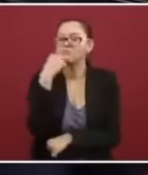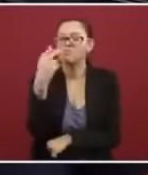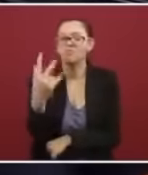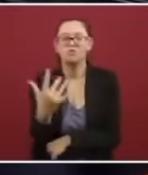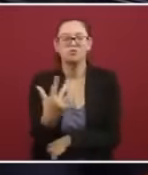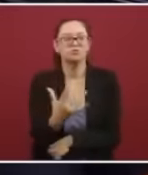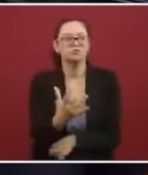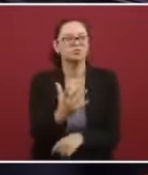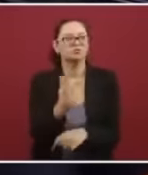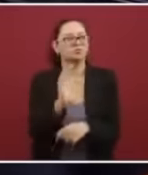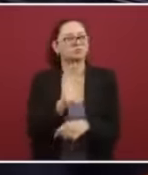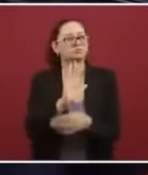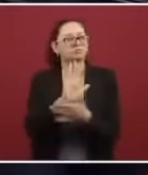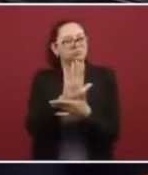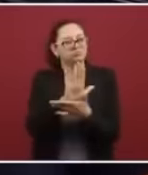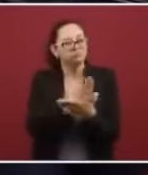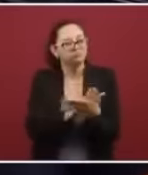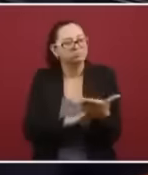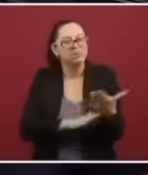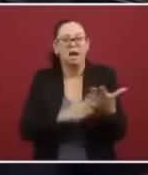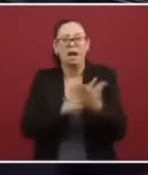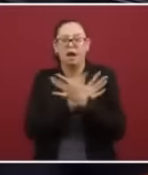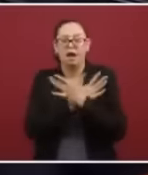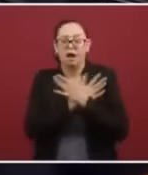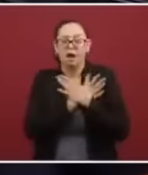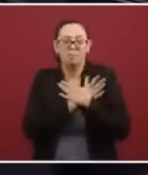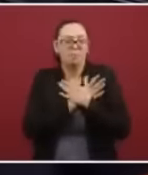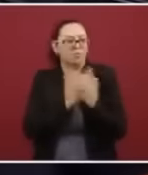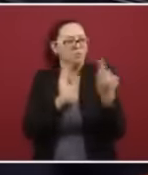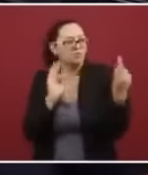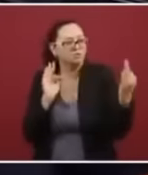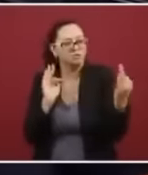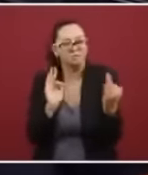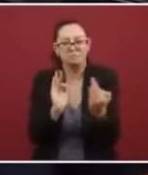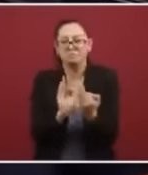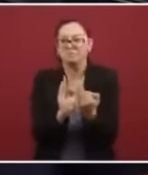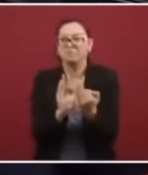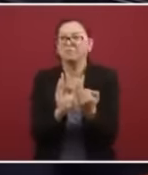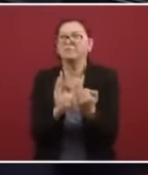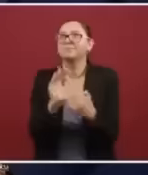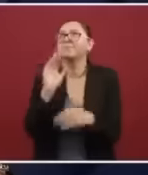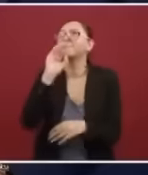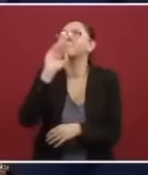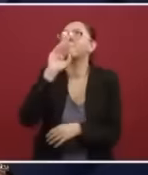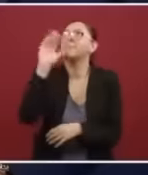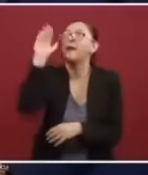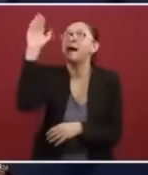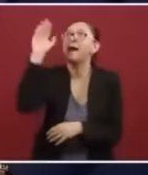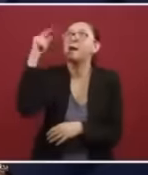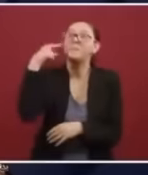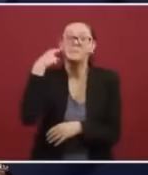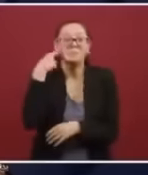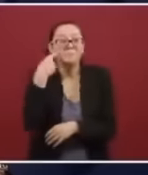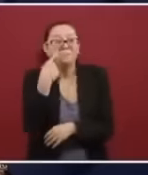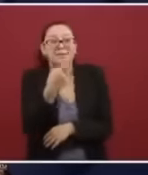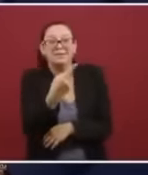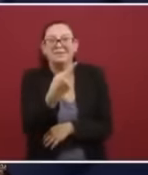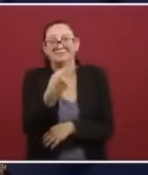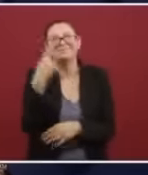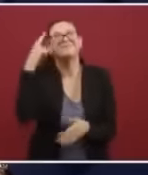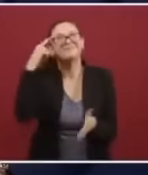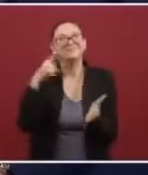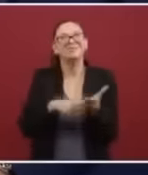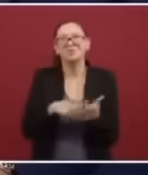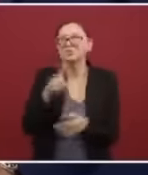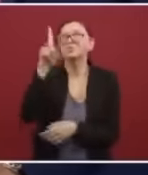es tan importante, con amor, con cercanía. Mira, mamá, yo creo que has de estar muy